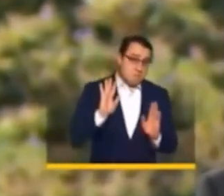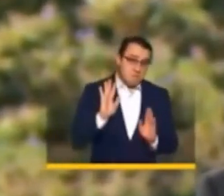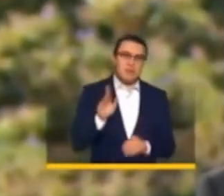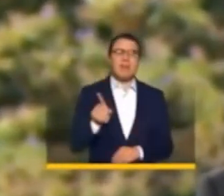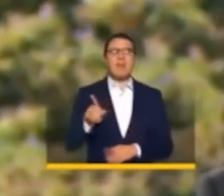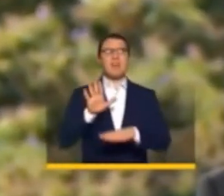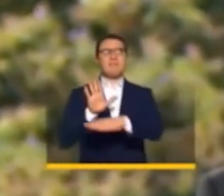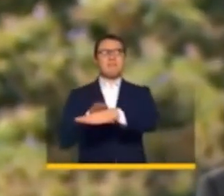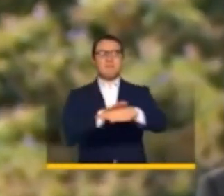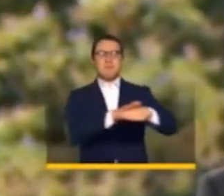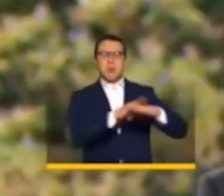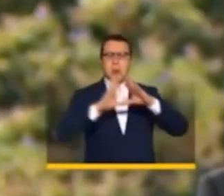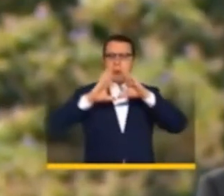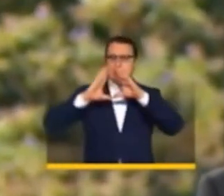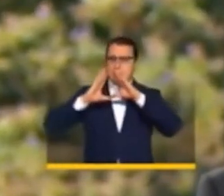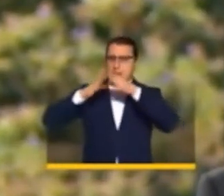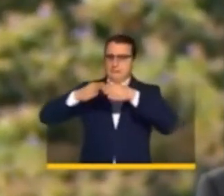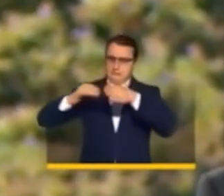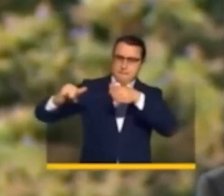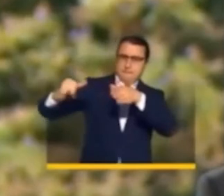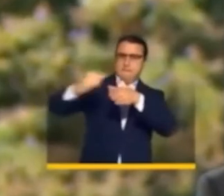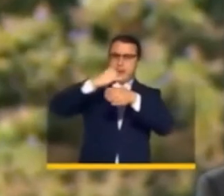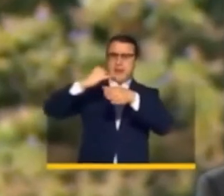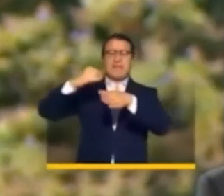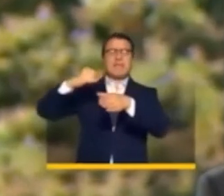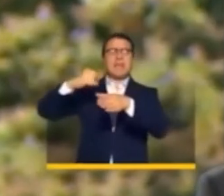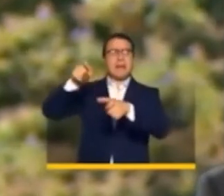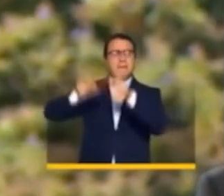los socialistas son basura.